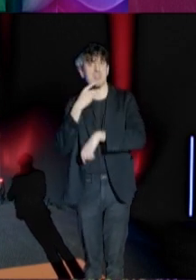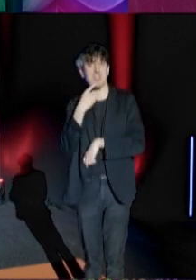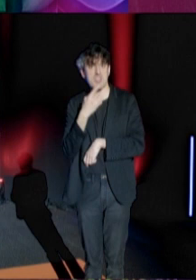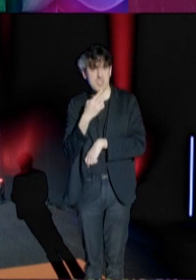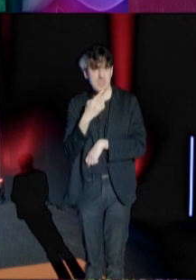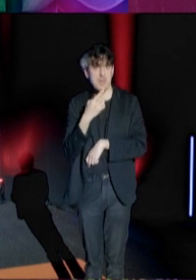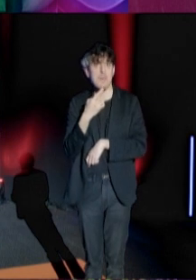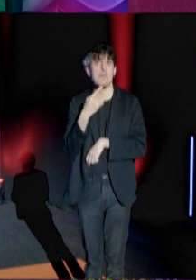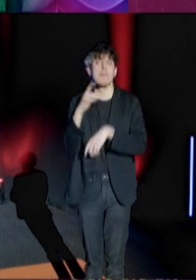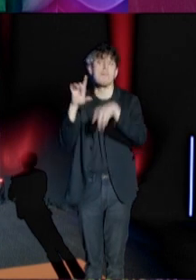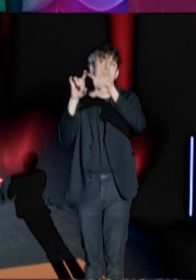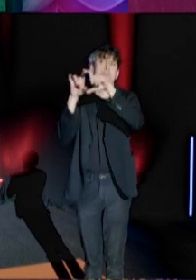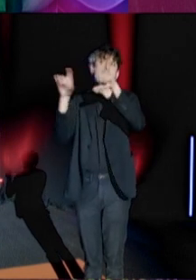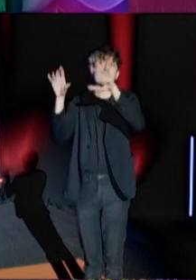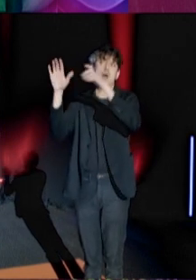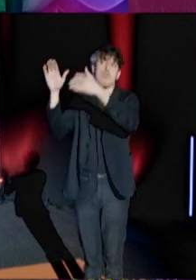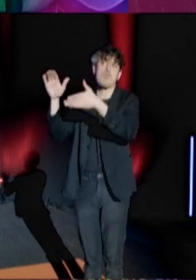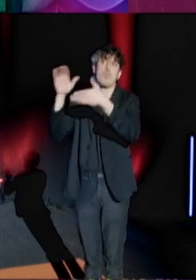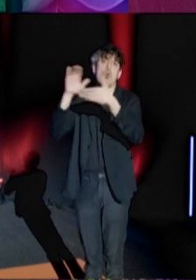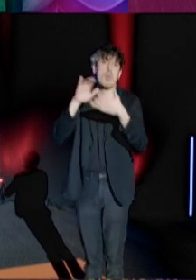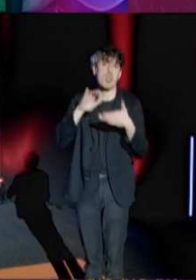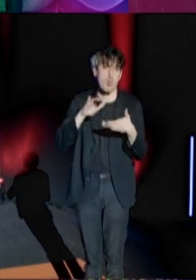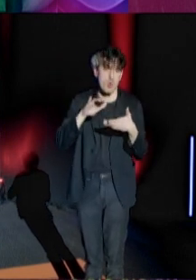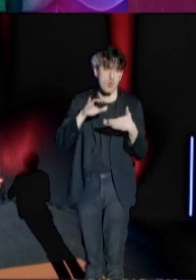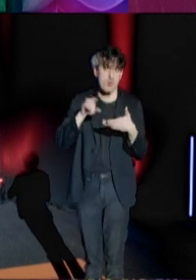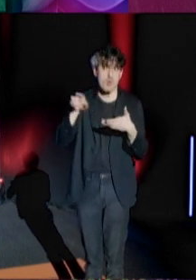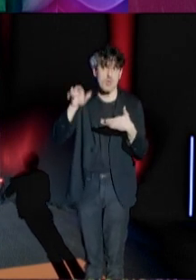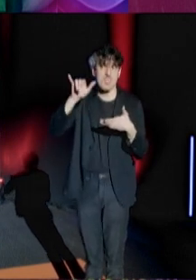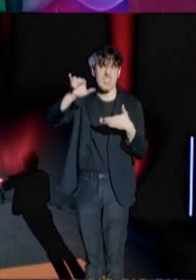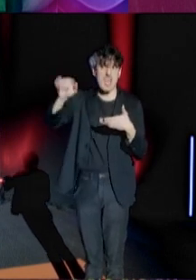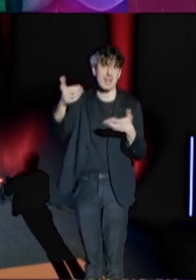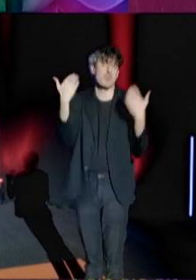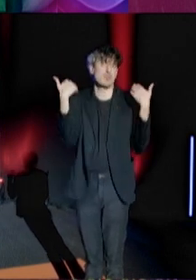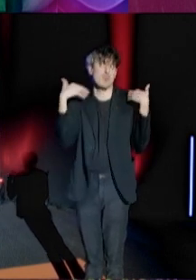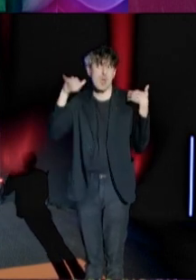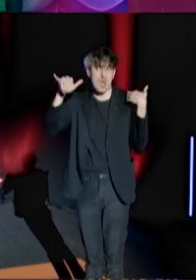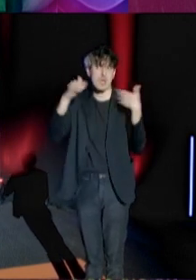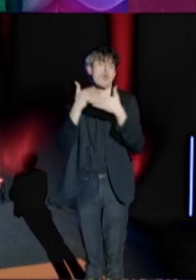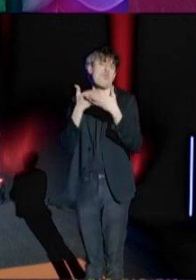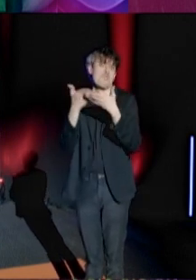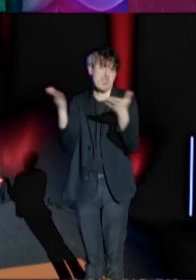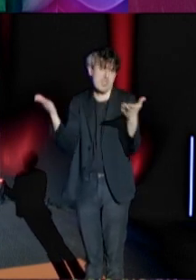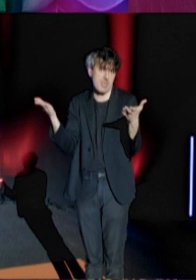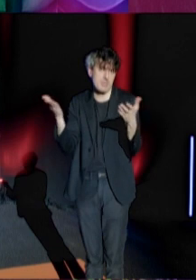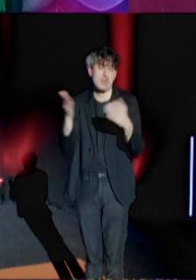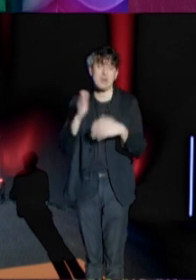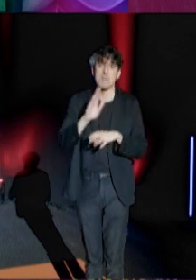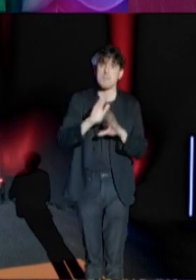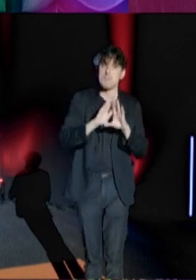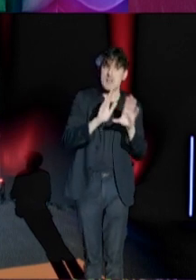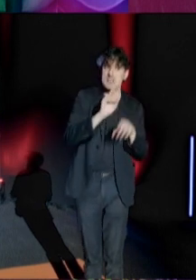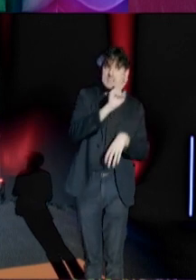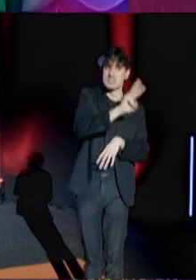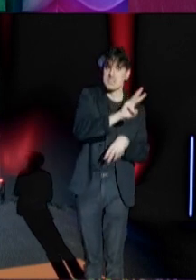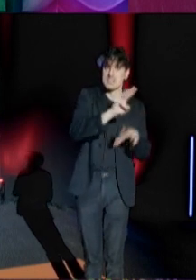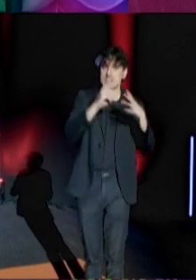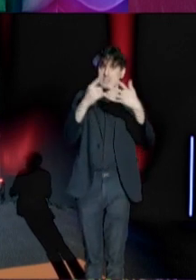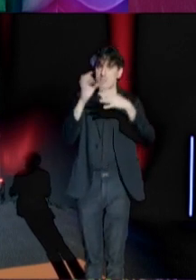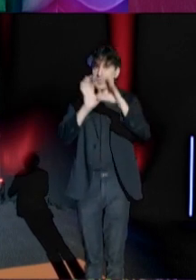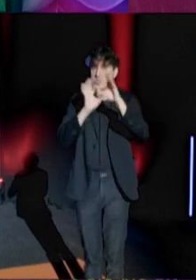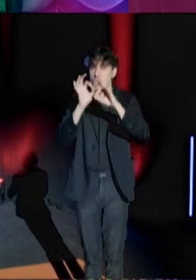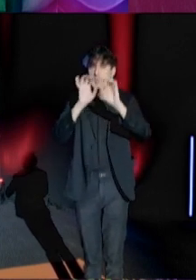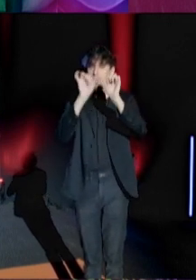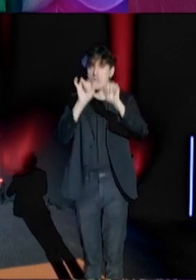en un proveedor o un hiper escalar que tenga ia responsable pero solo el 36 tiene un modelo de gobierno de Inteligencia